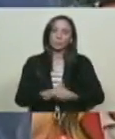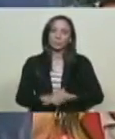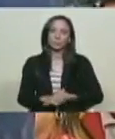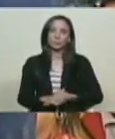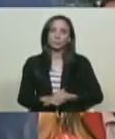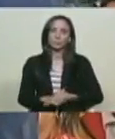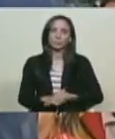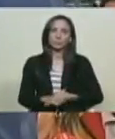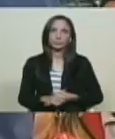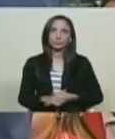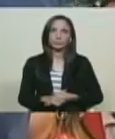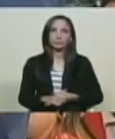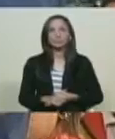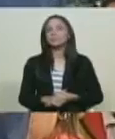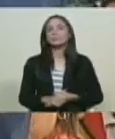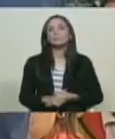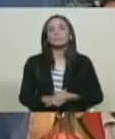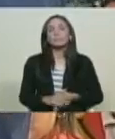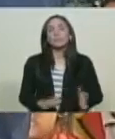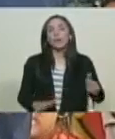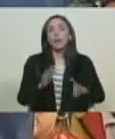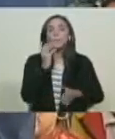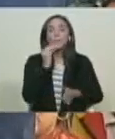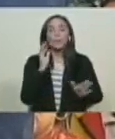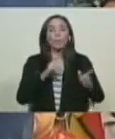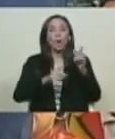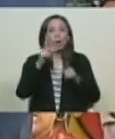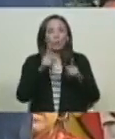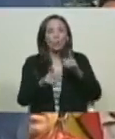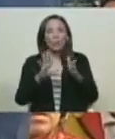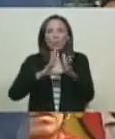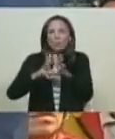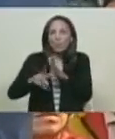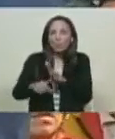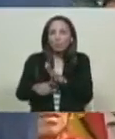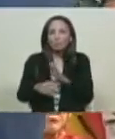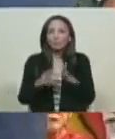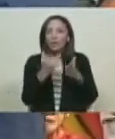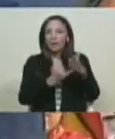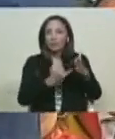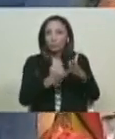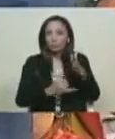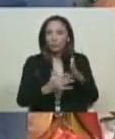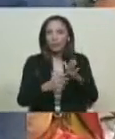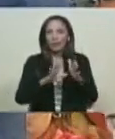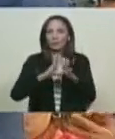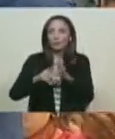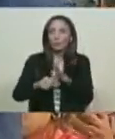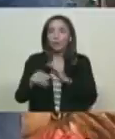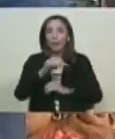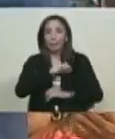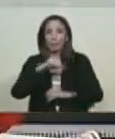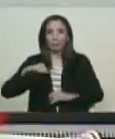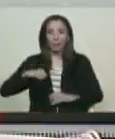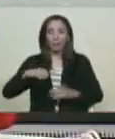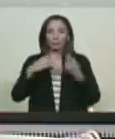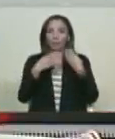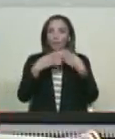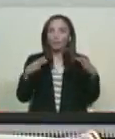máxima a los que se les comprueba de corrupción en las instituciones públicas y privadas. Por